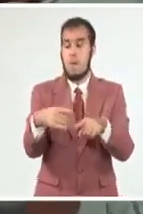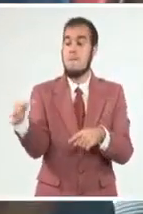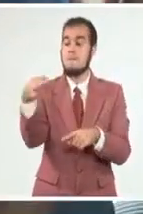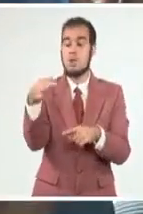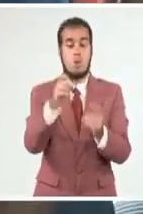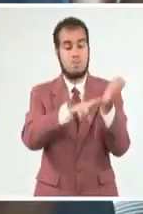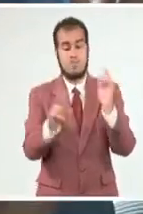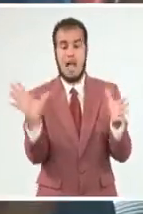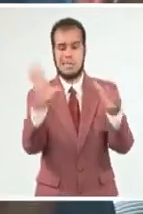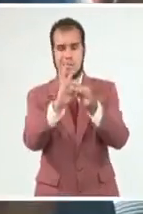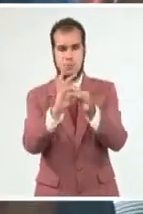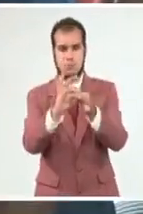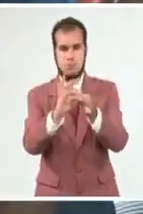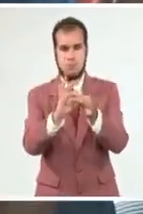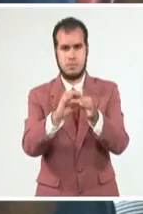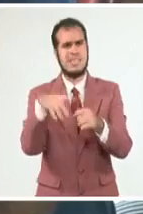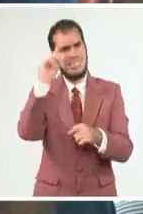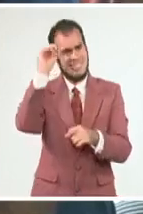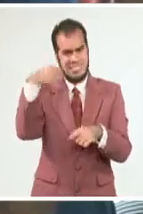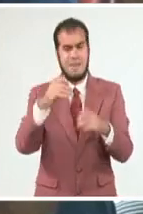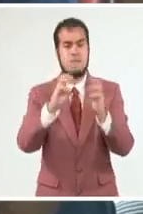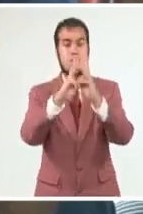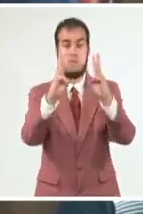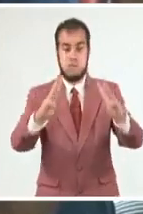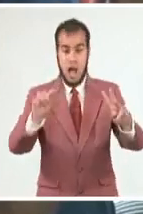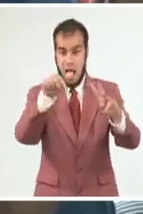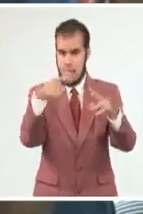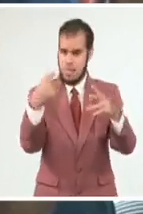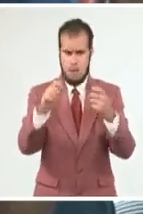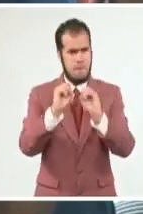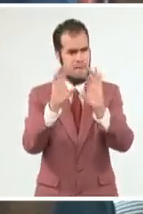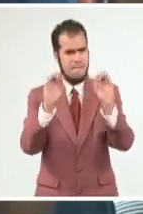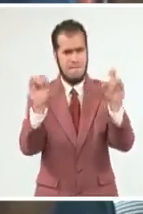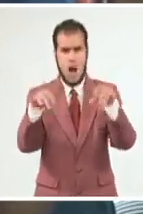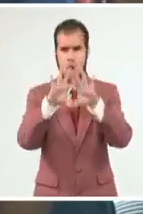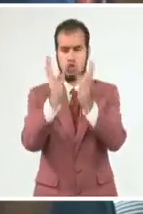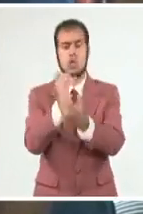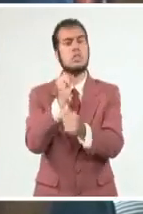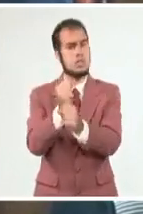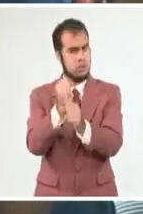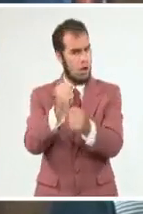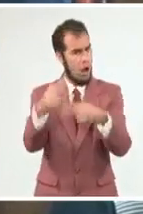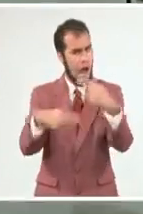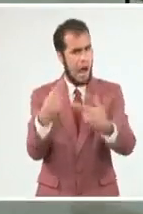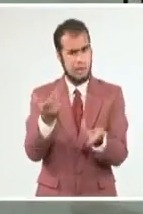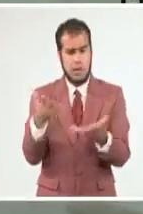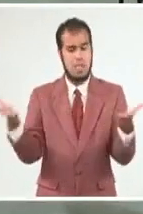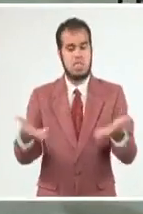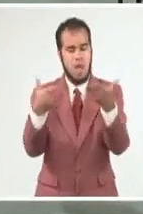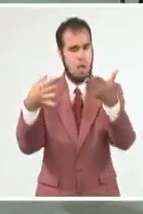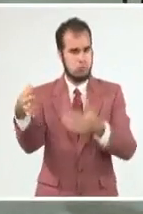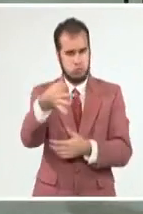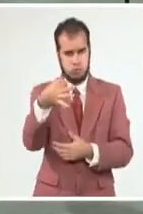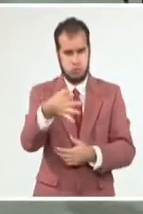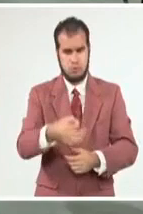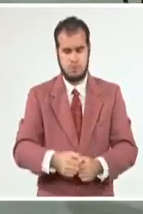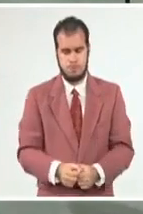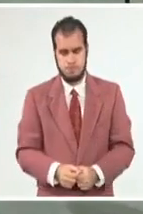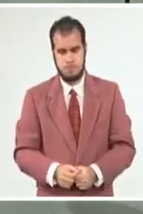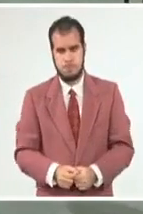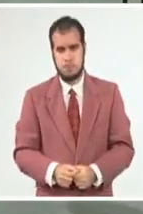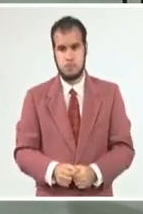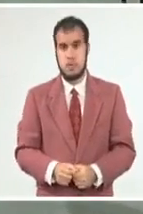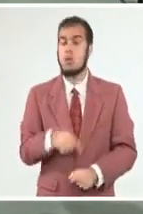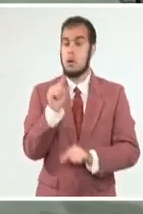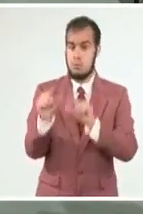provincia, y a que las redes sociales se conviertan en el espejo de lo que hoy se realiza en materia de desarrollo local. Los participantes coincidieron